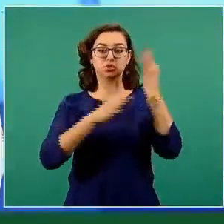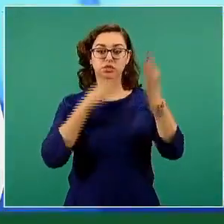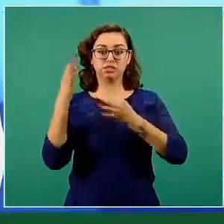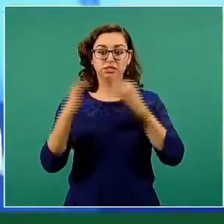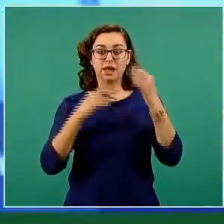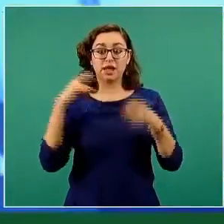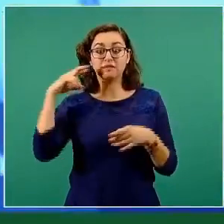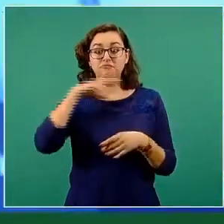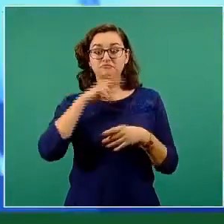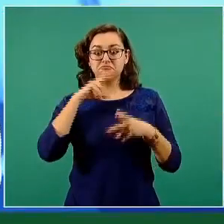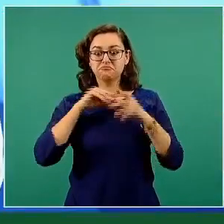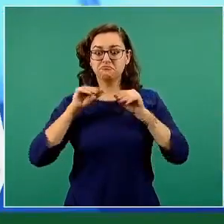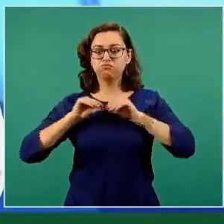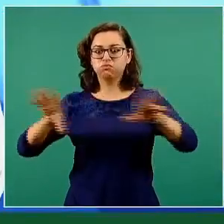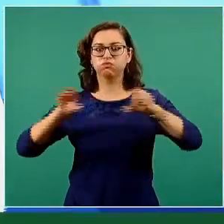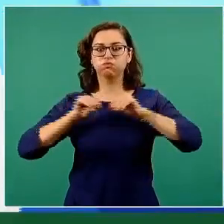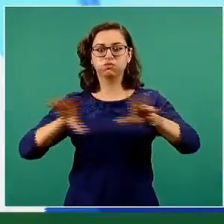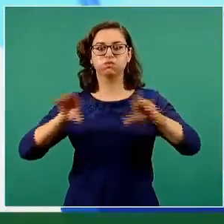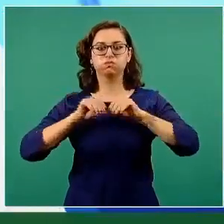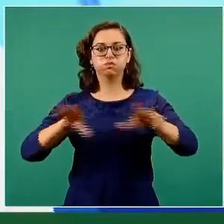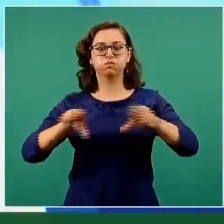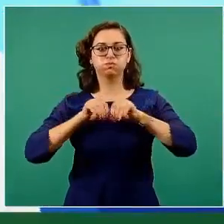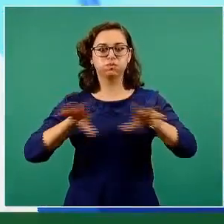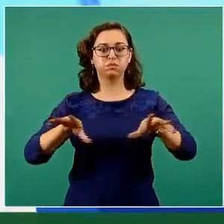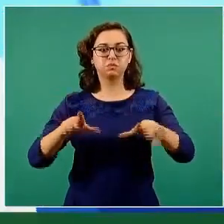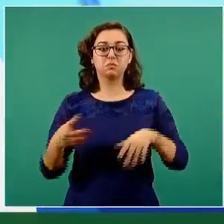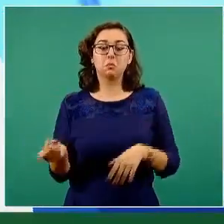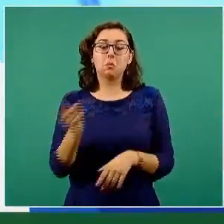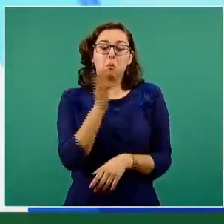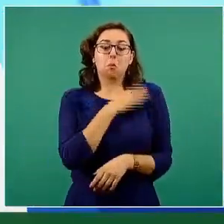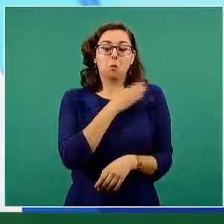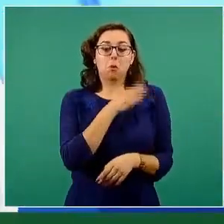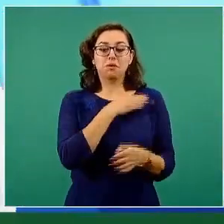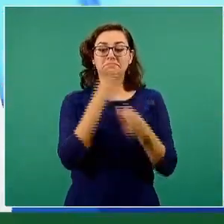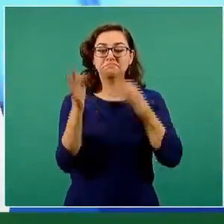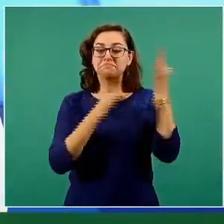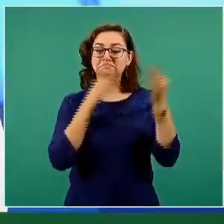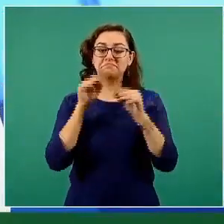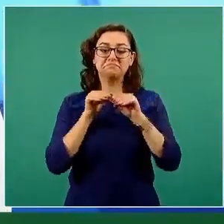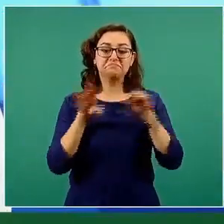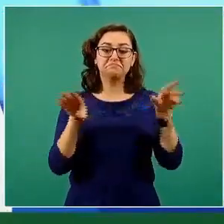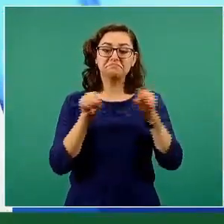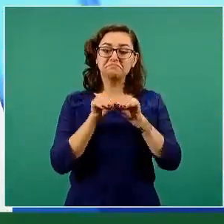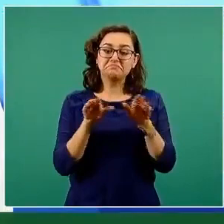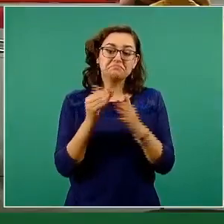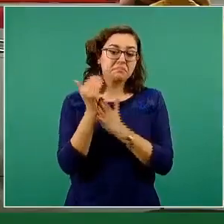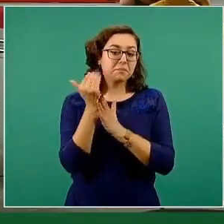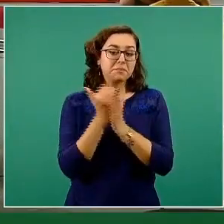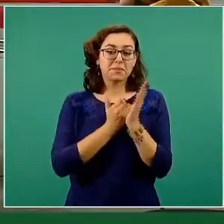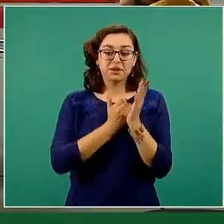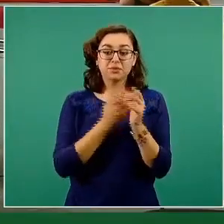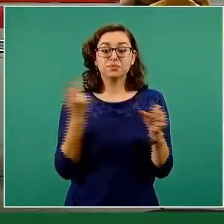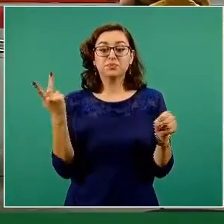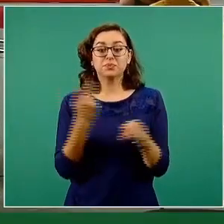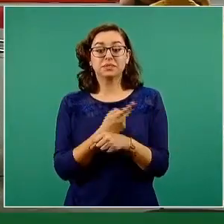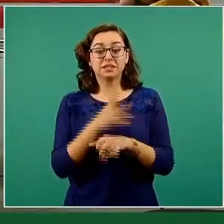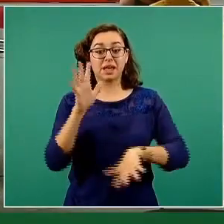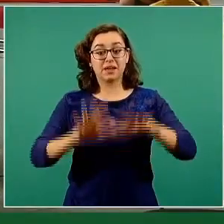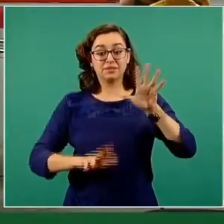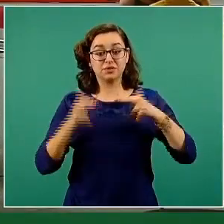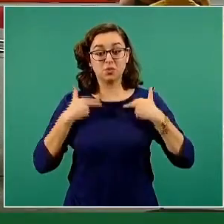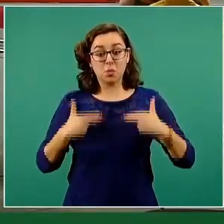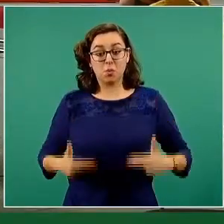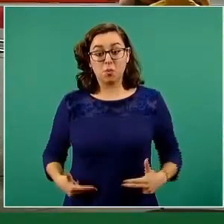mayor que las buenas noticias. Entonces parece que también en la mente humana, parte de la psicobiología de los